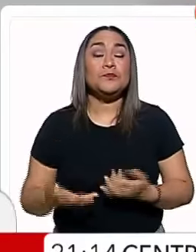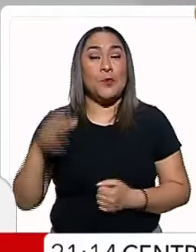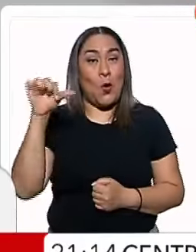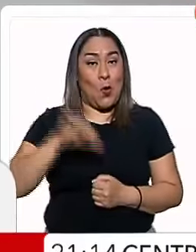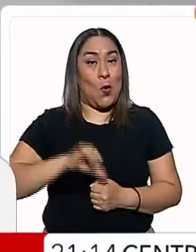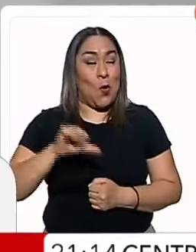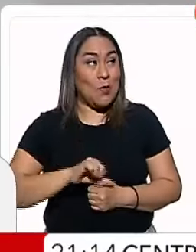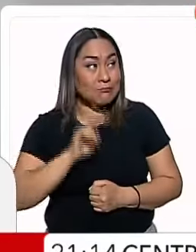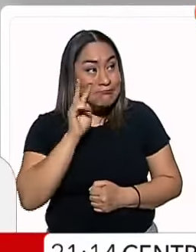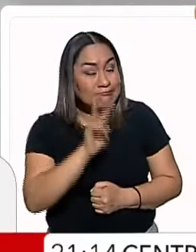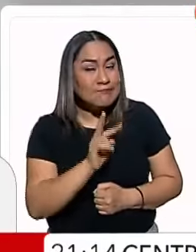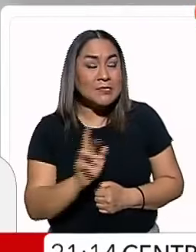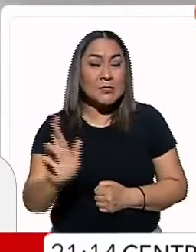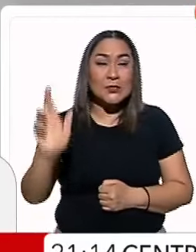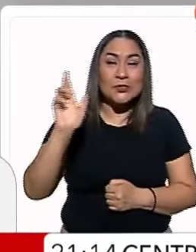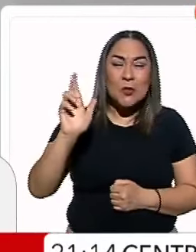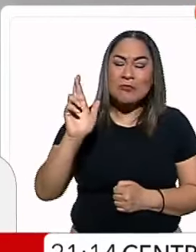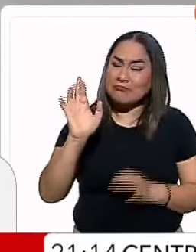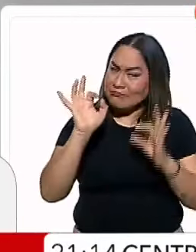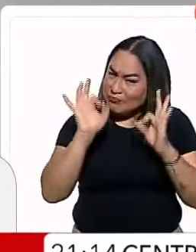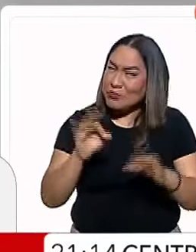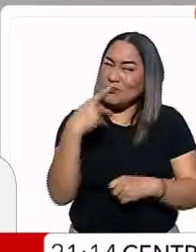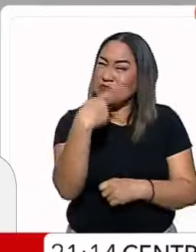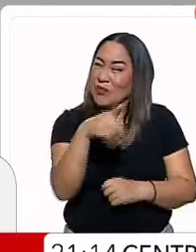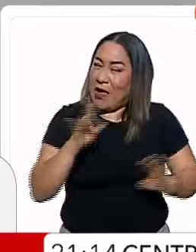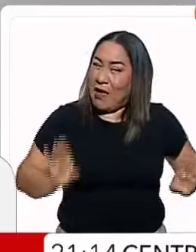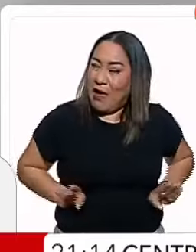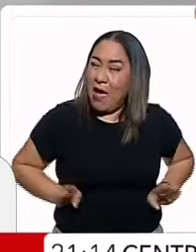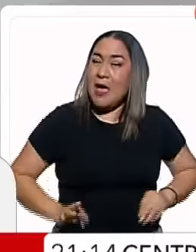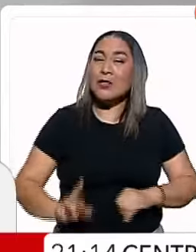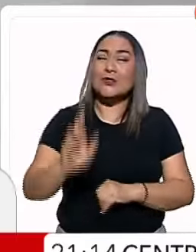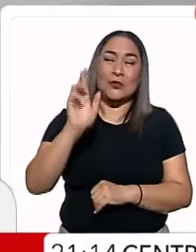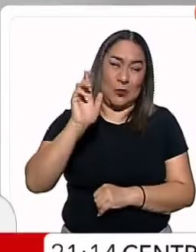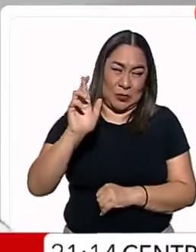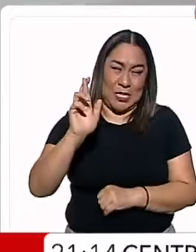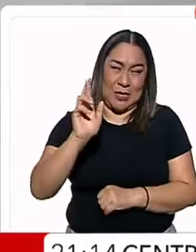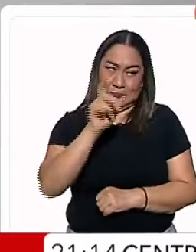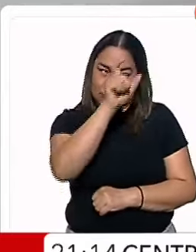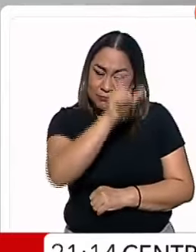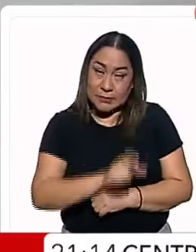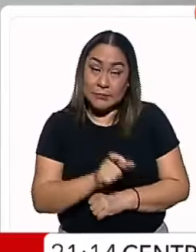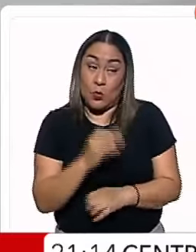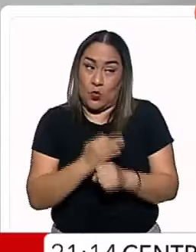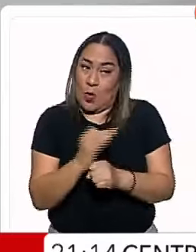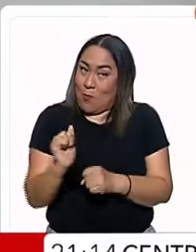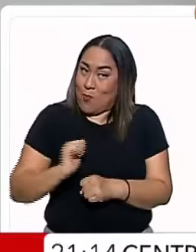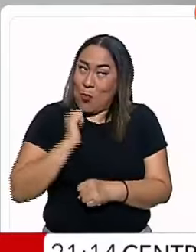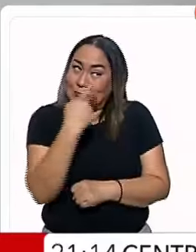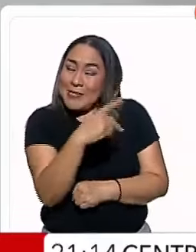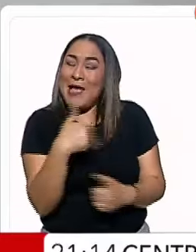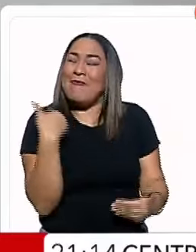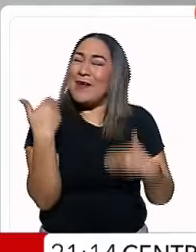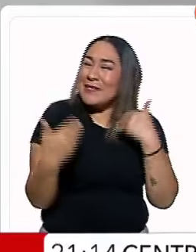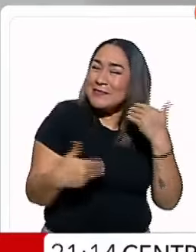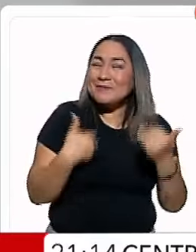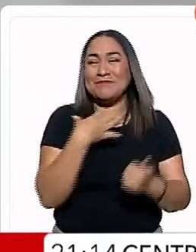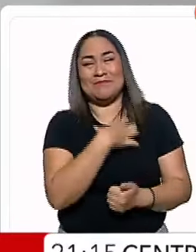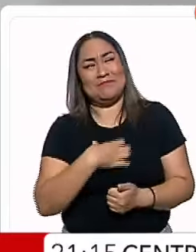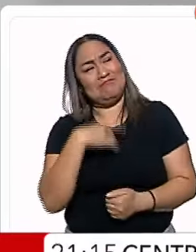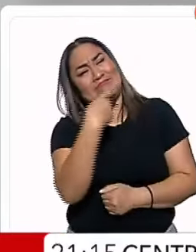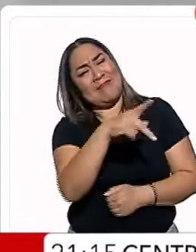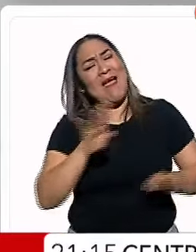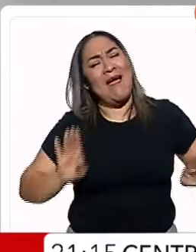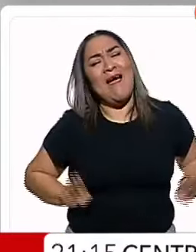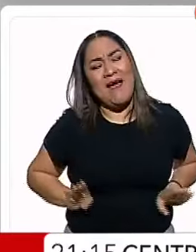una Xóchitl mucho más Xóchitl, que aproveche su alegría, su frescura